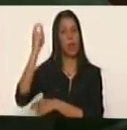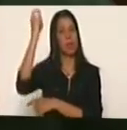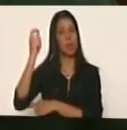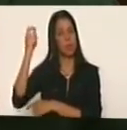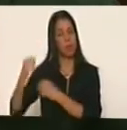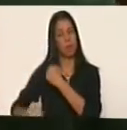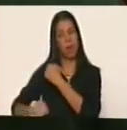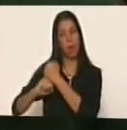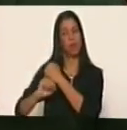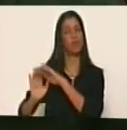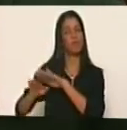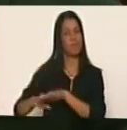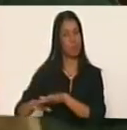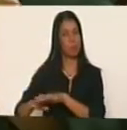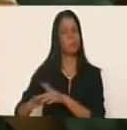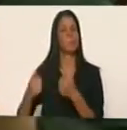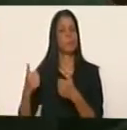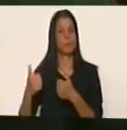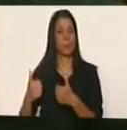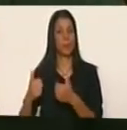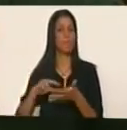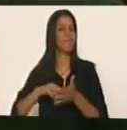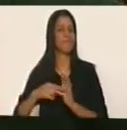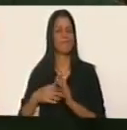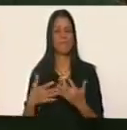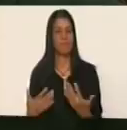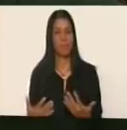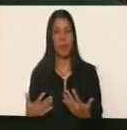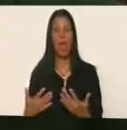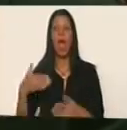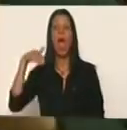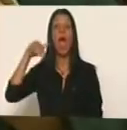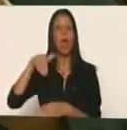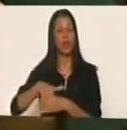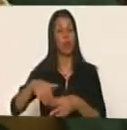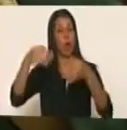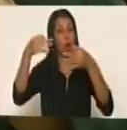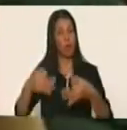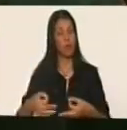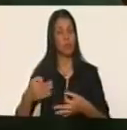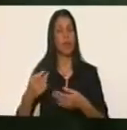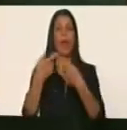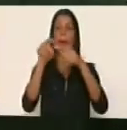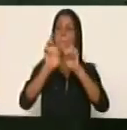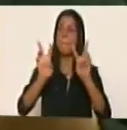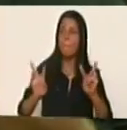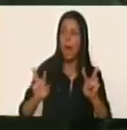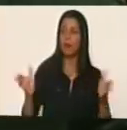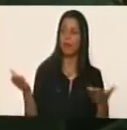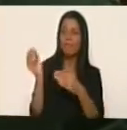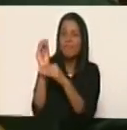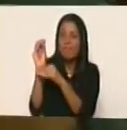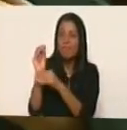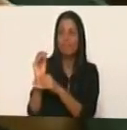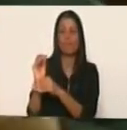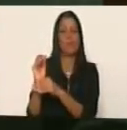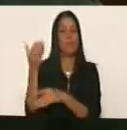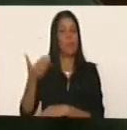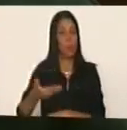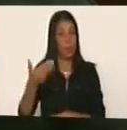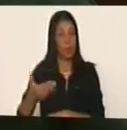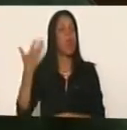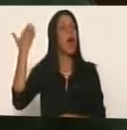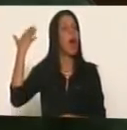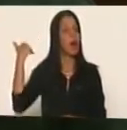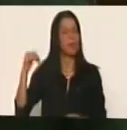en el sentido de, bueno, garantizar estas elecciones en santa paz, como lo han sido estos